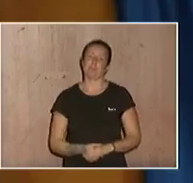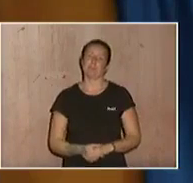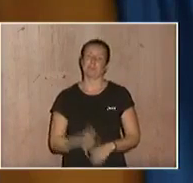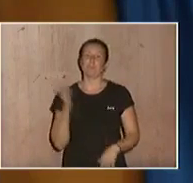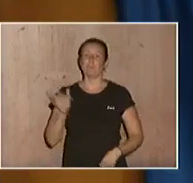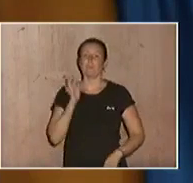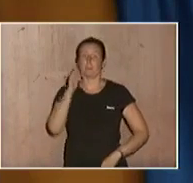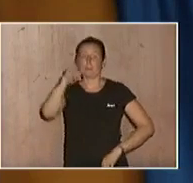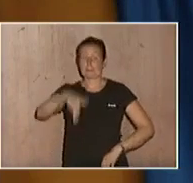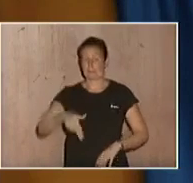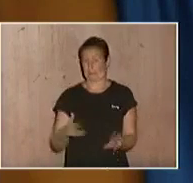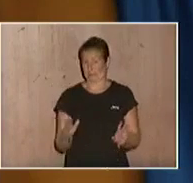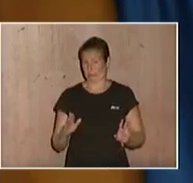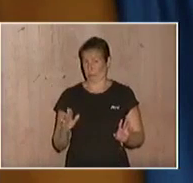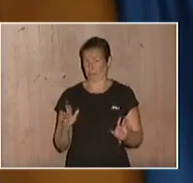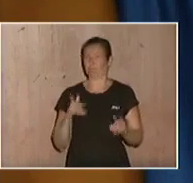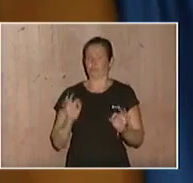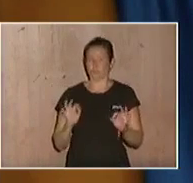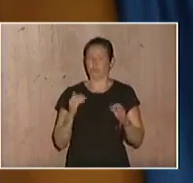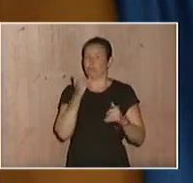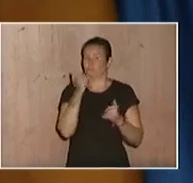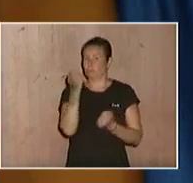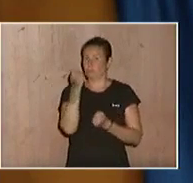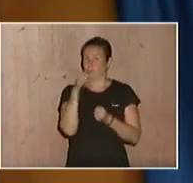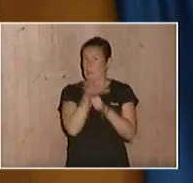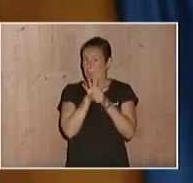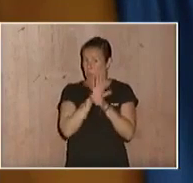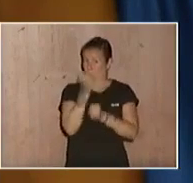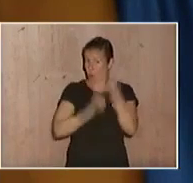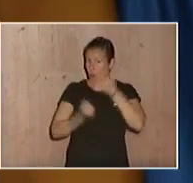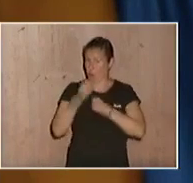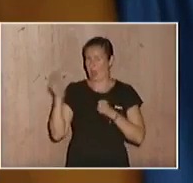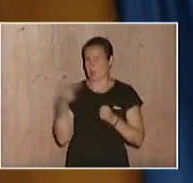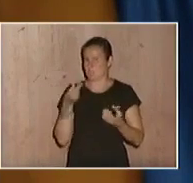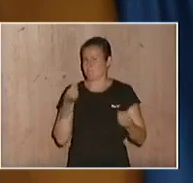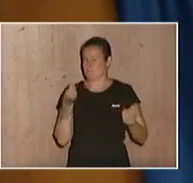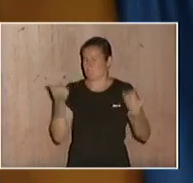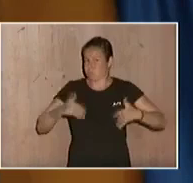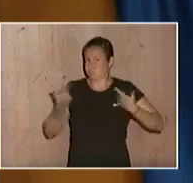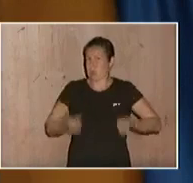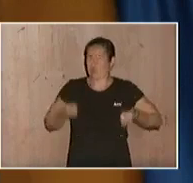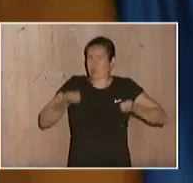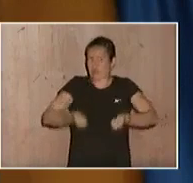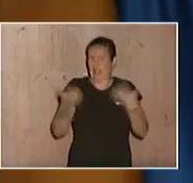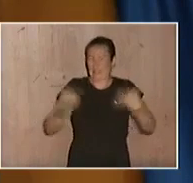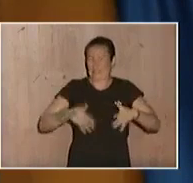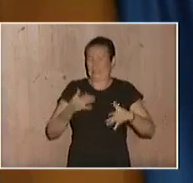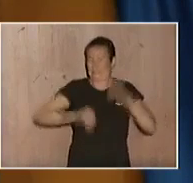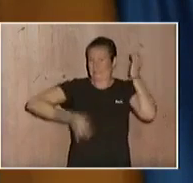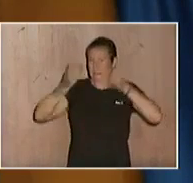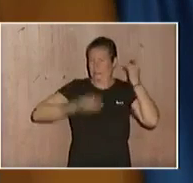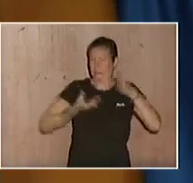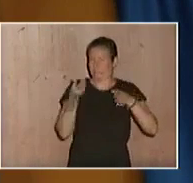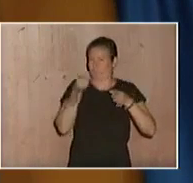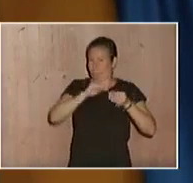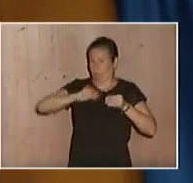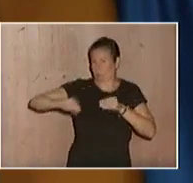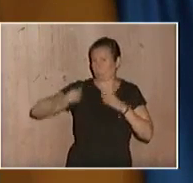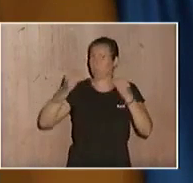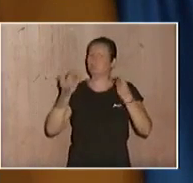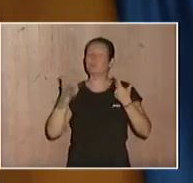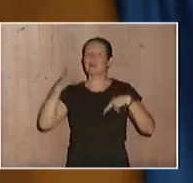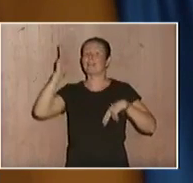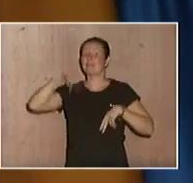Además de su magnífica contribución al campo de la economía, me gustaría hacer especial énfasis en algo que espero